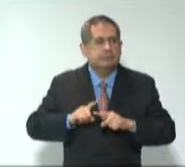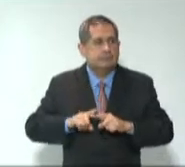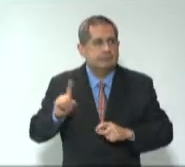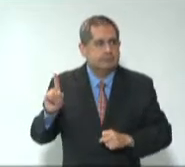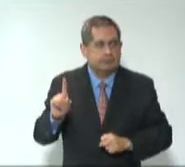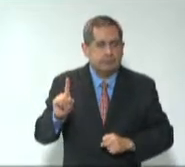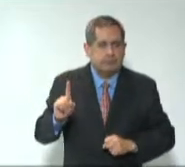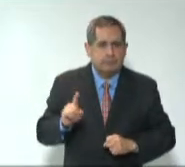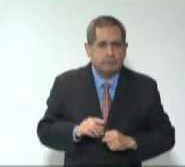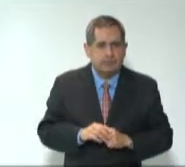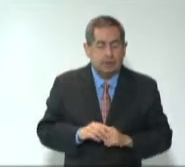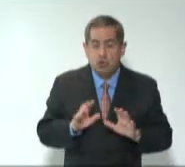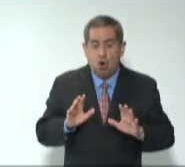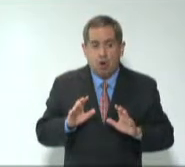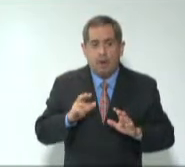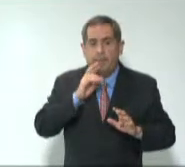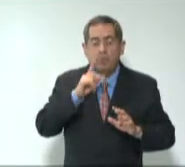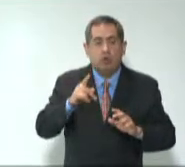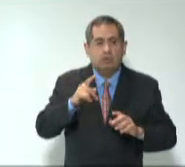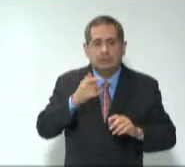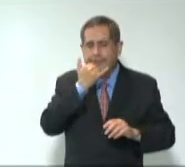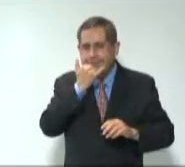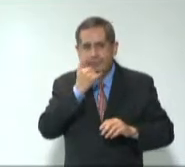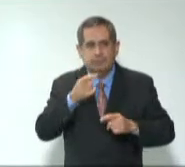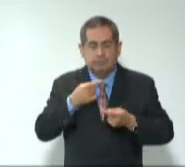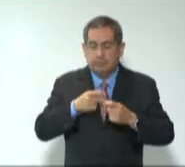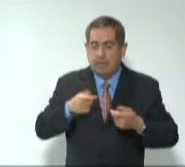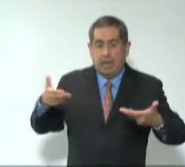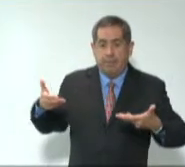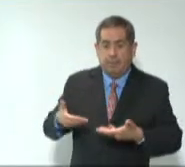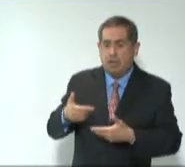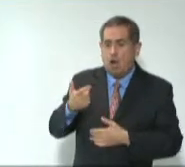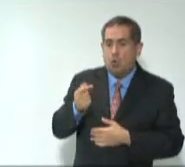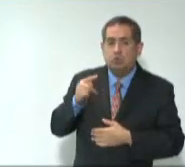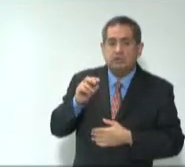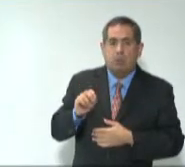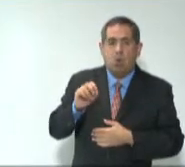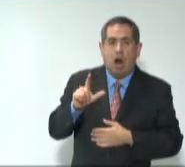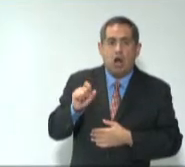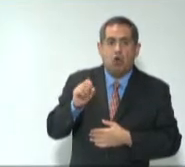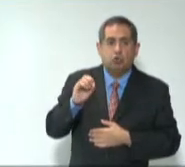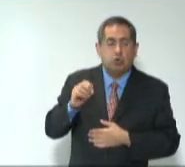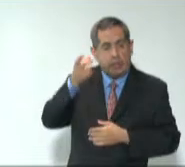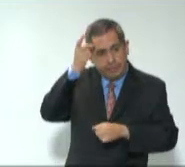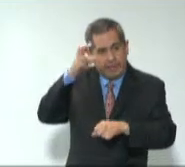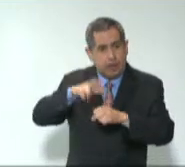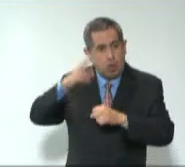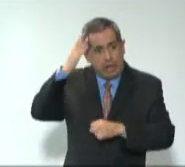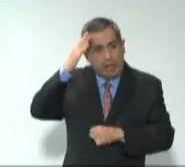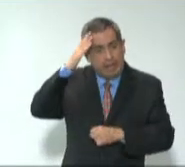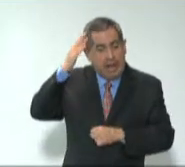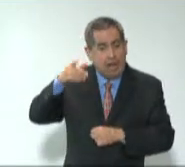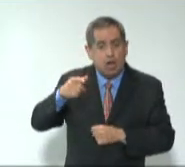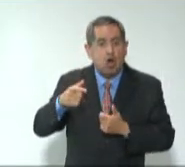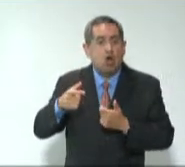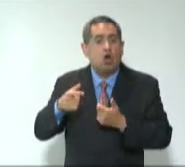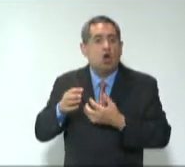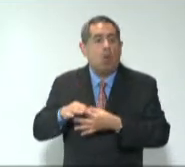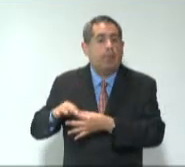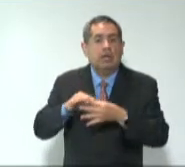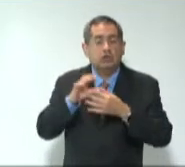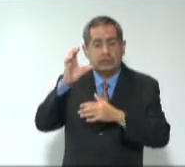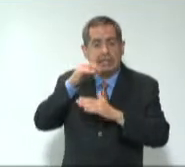palabra más bien voy a presentar a Gustavo Alonso Cabrera Rodríguez director general de la de cooperación técnica